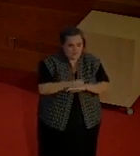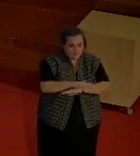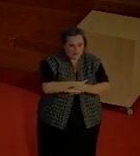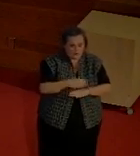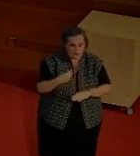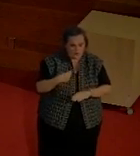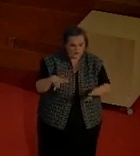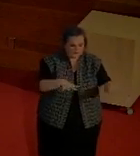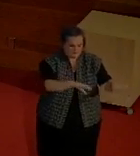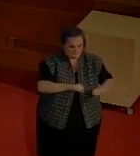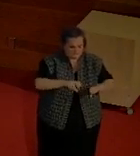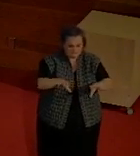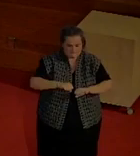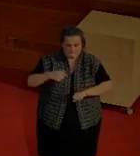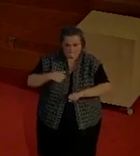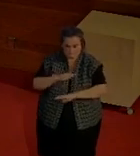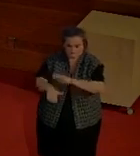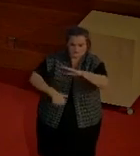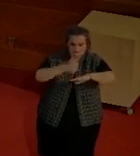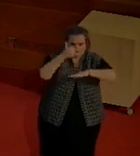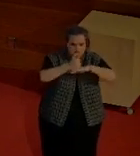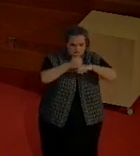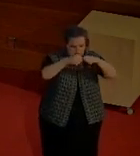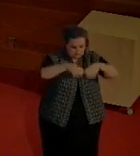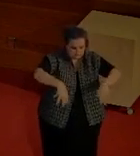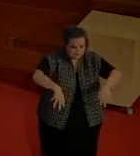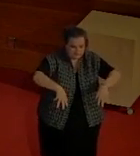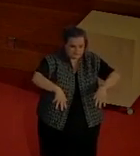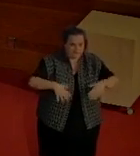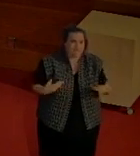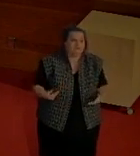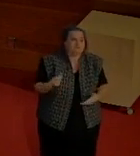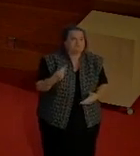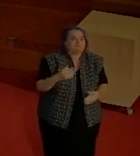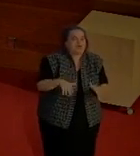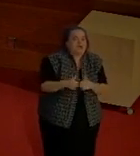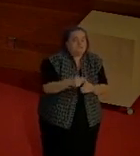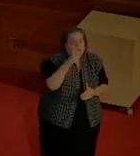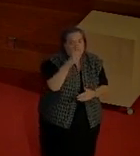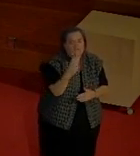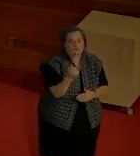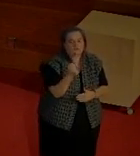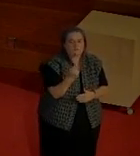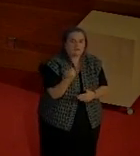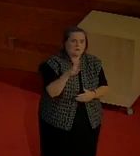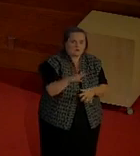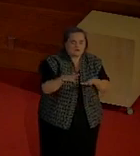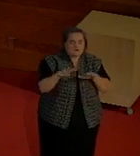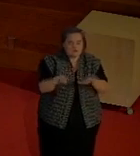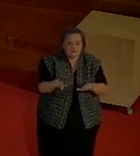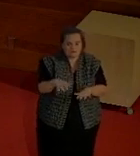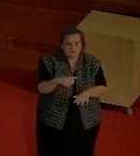mismo eh régimen y por lo tanto cabe imaginar que todavía hasta el año 2049 estaremos en ese proceso de crecientes